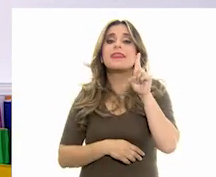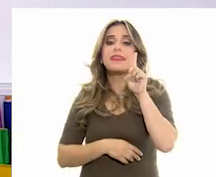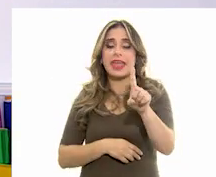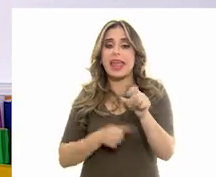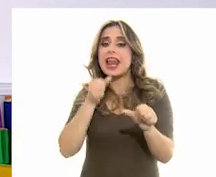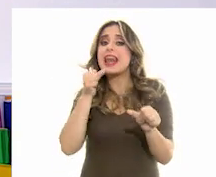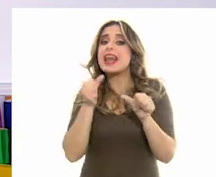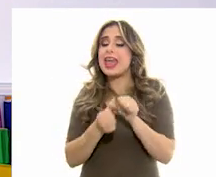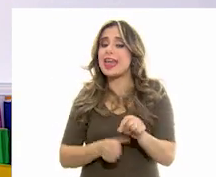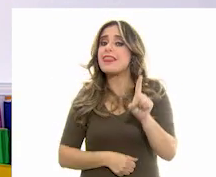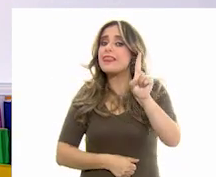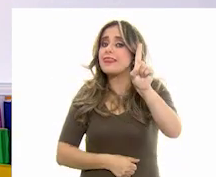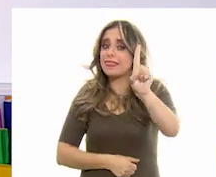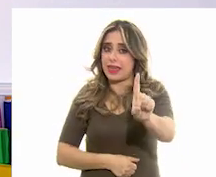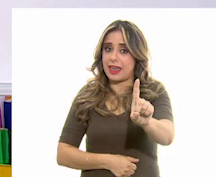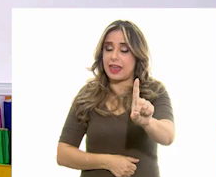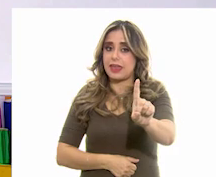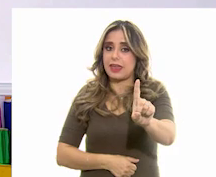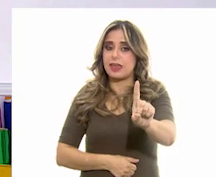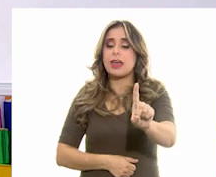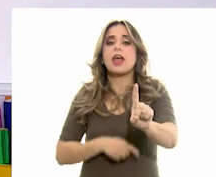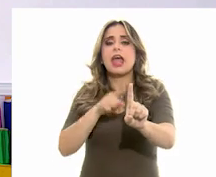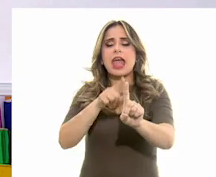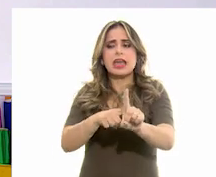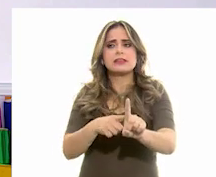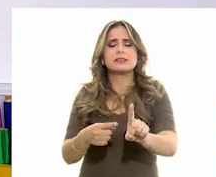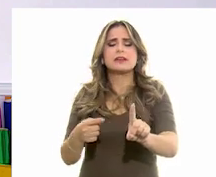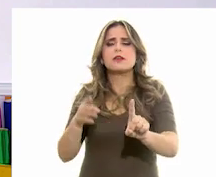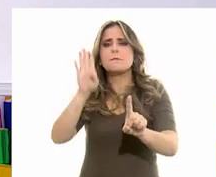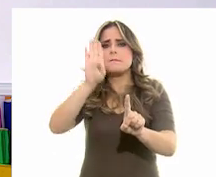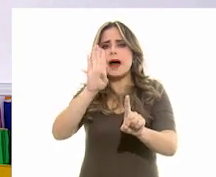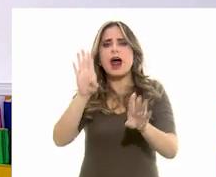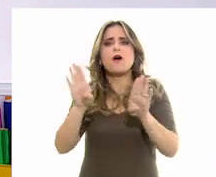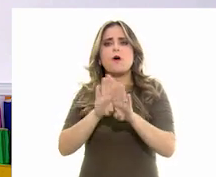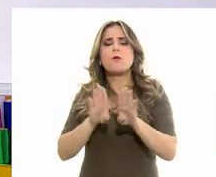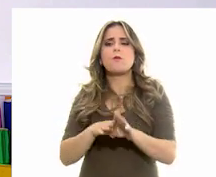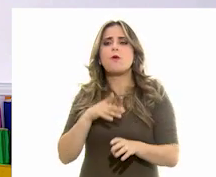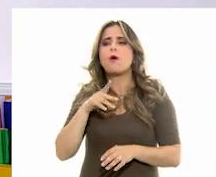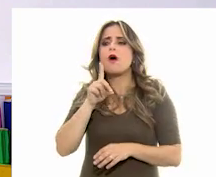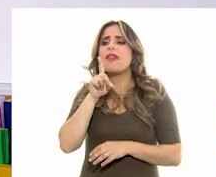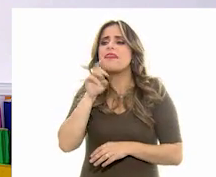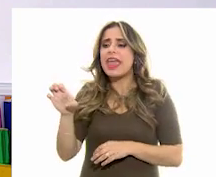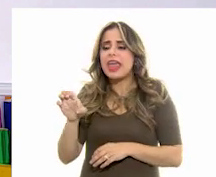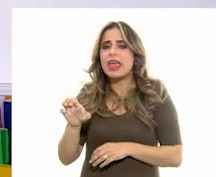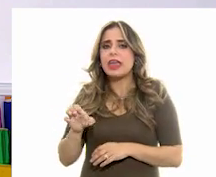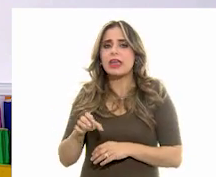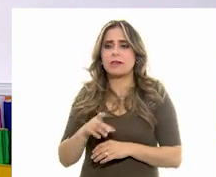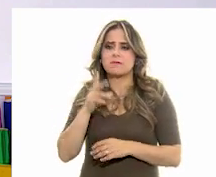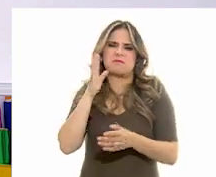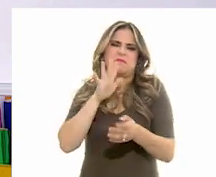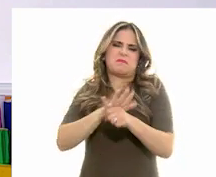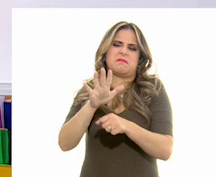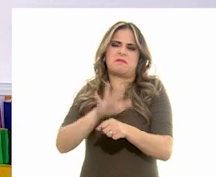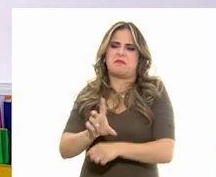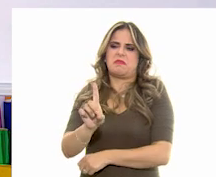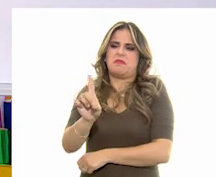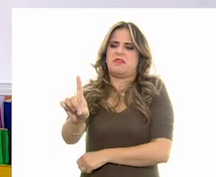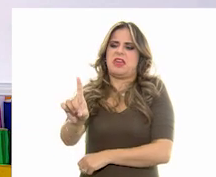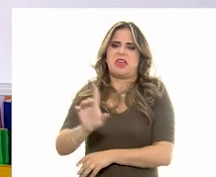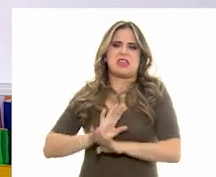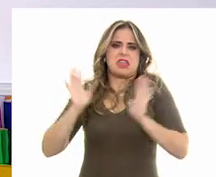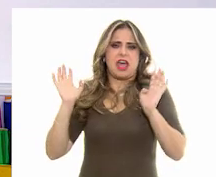Uh-huh. Pero su sonido, para leer esta letra, no se dice D, decimos